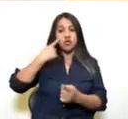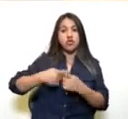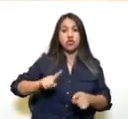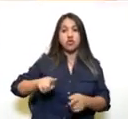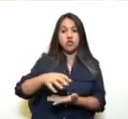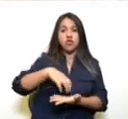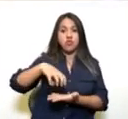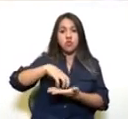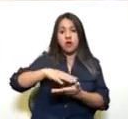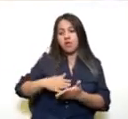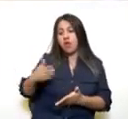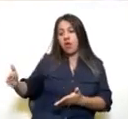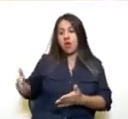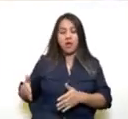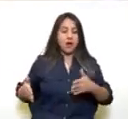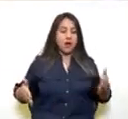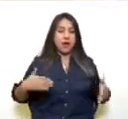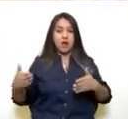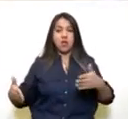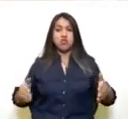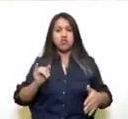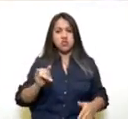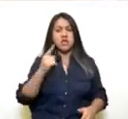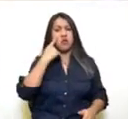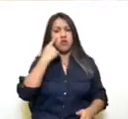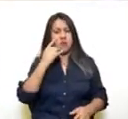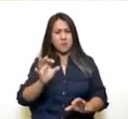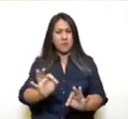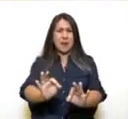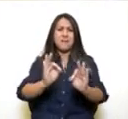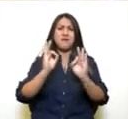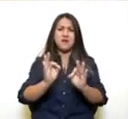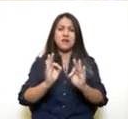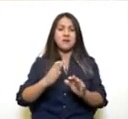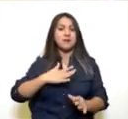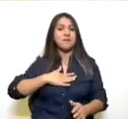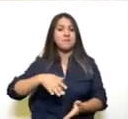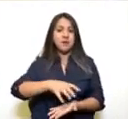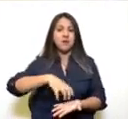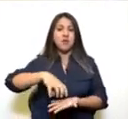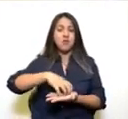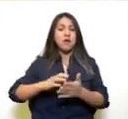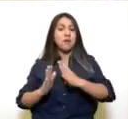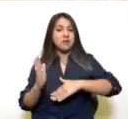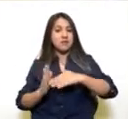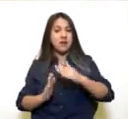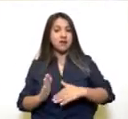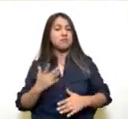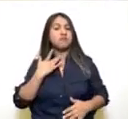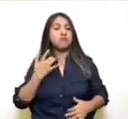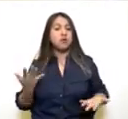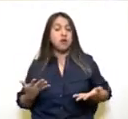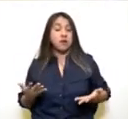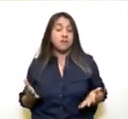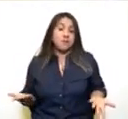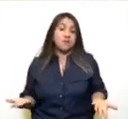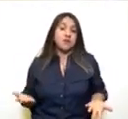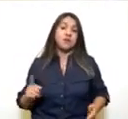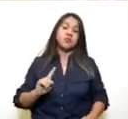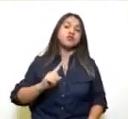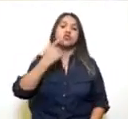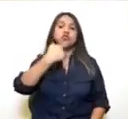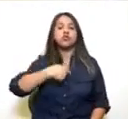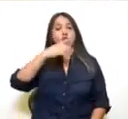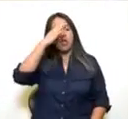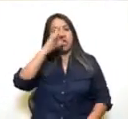de al lado pero sí conozco perfectamente mi comuna porque quizás yo no soy doctor